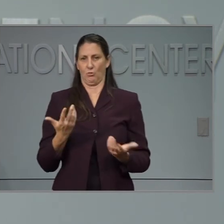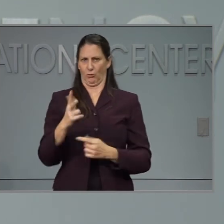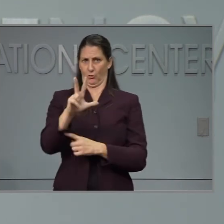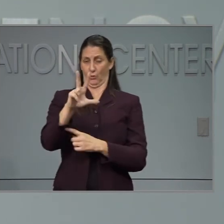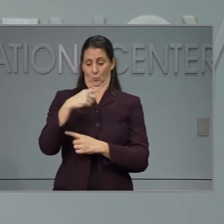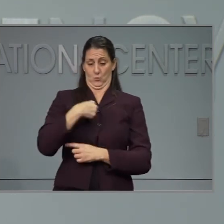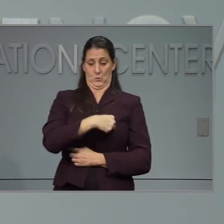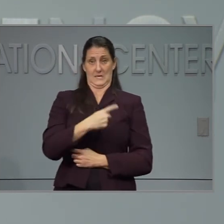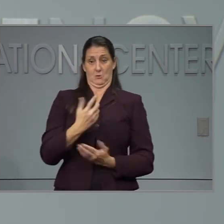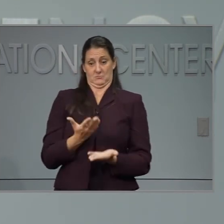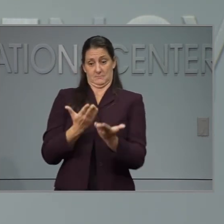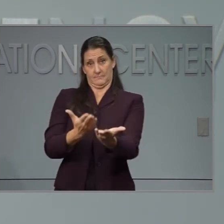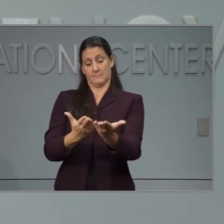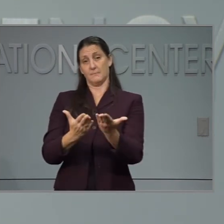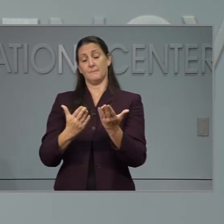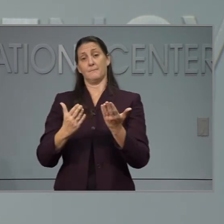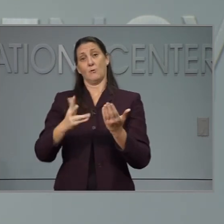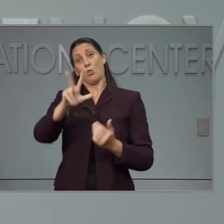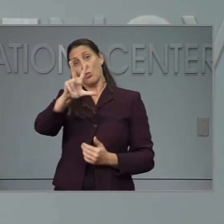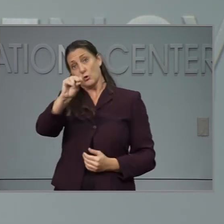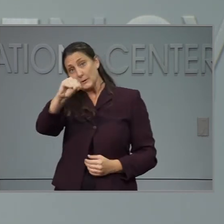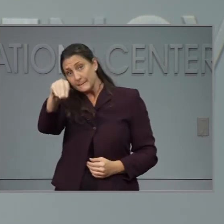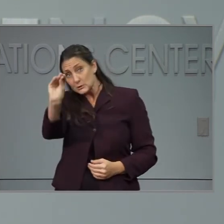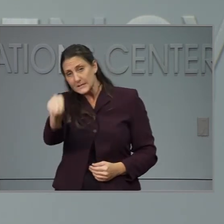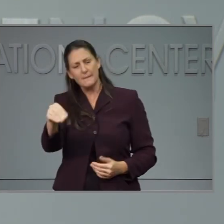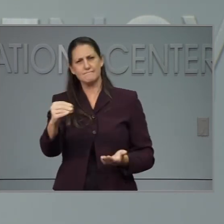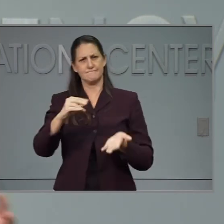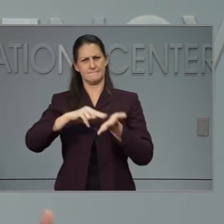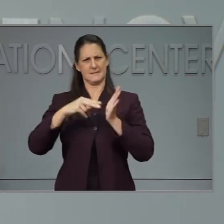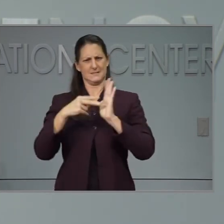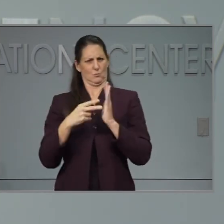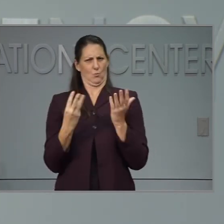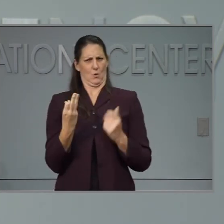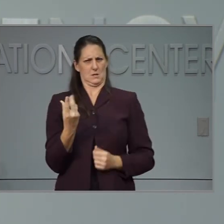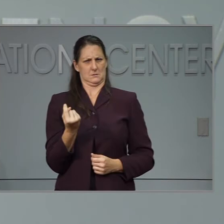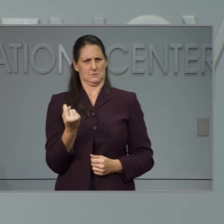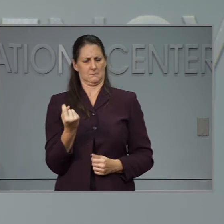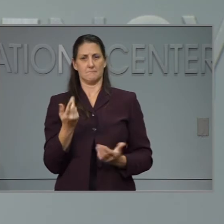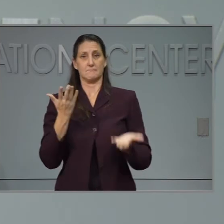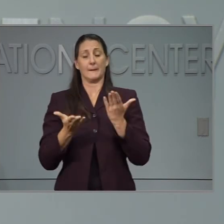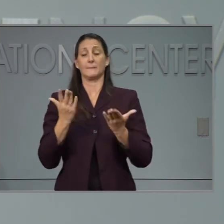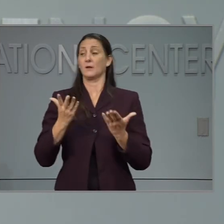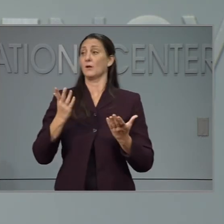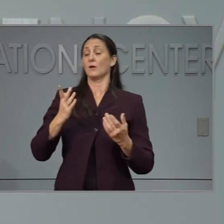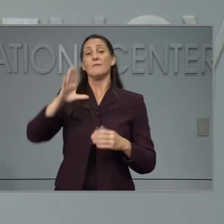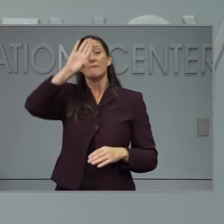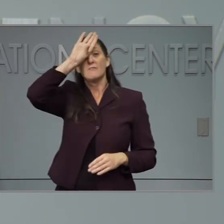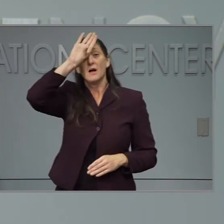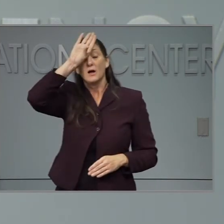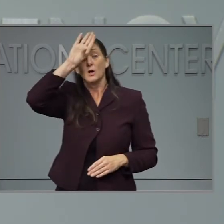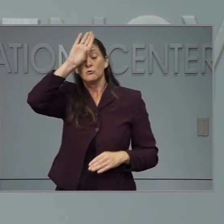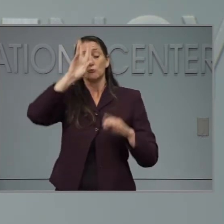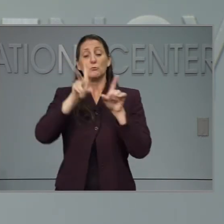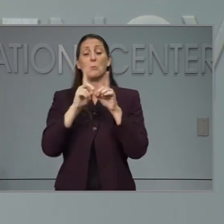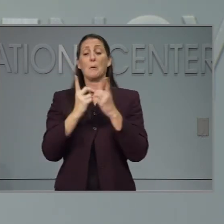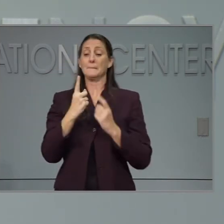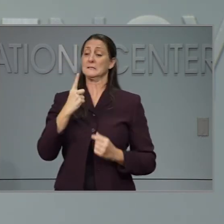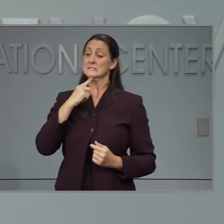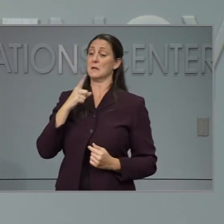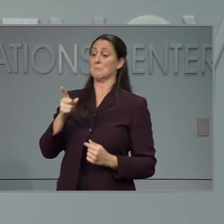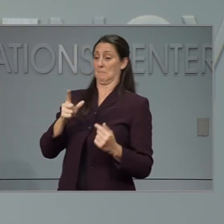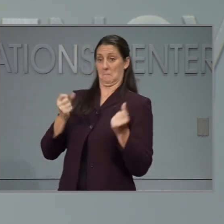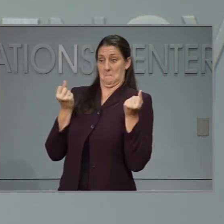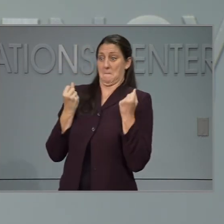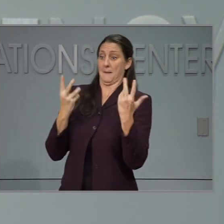30%? Alguna vez tienes en cuanto a la capacidad, otras veces el número de personas en cierto